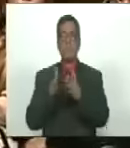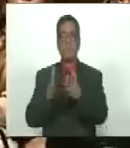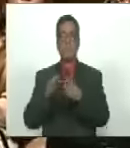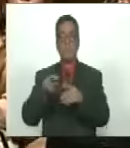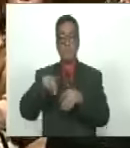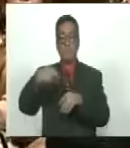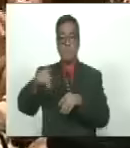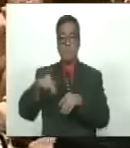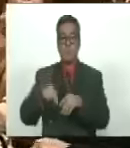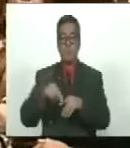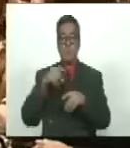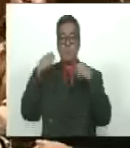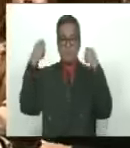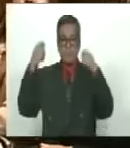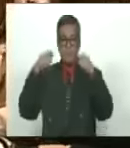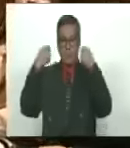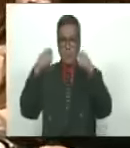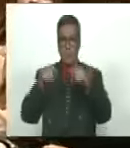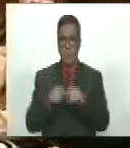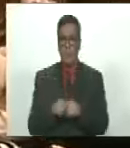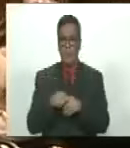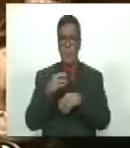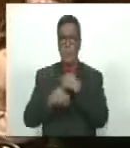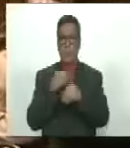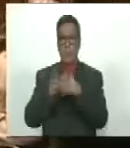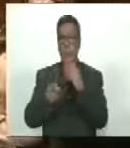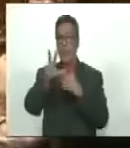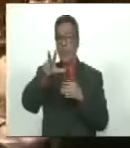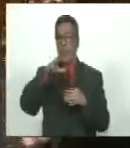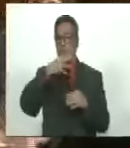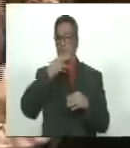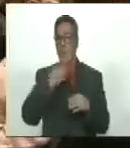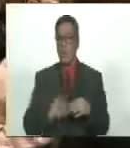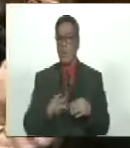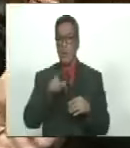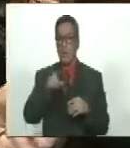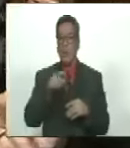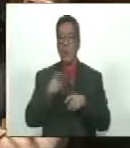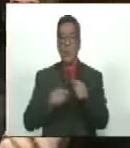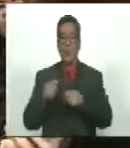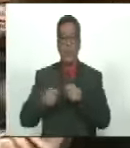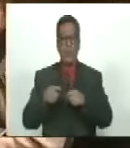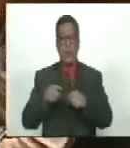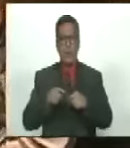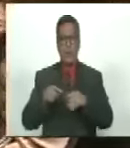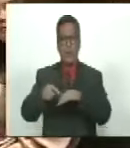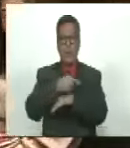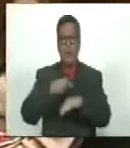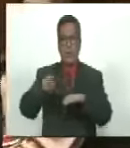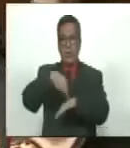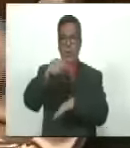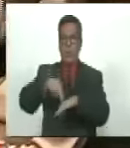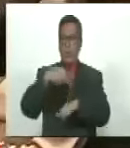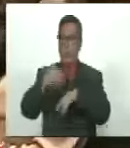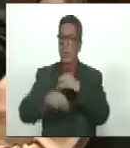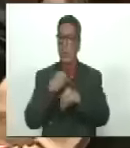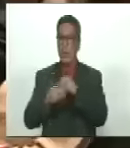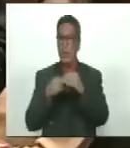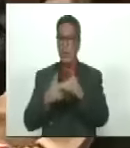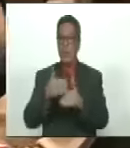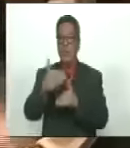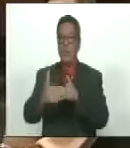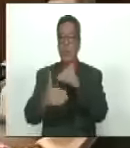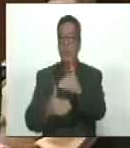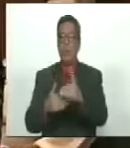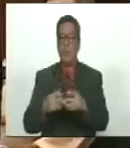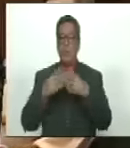nacionalista, celebra el evento del 3 de diciembre y las acciones que el Ejecutivo Nacional ha llevado adelante